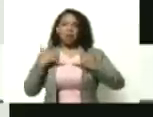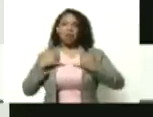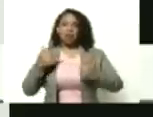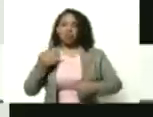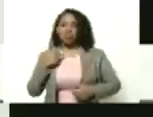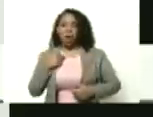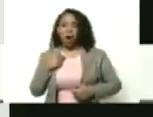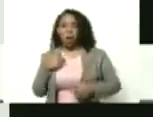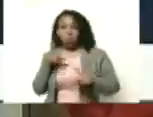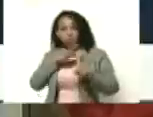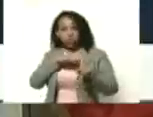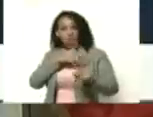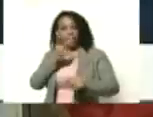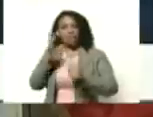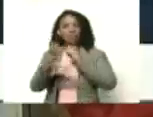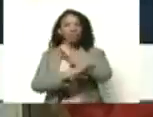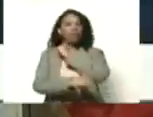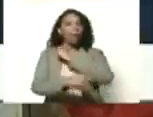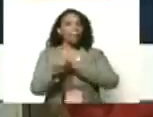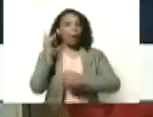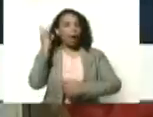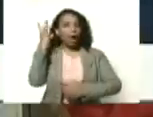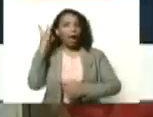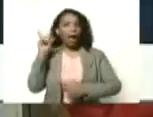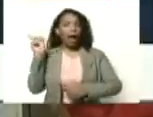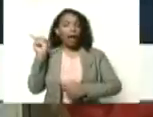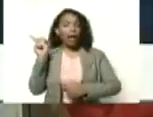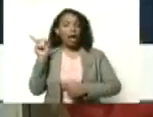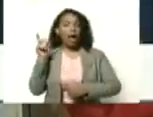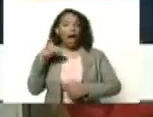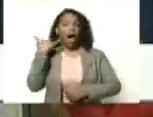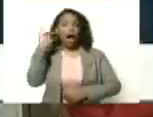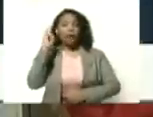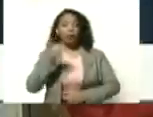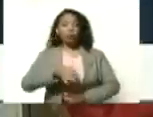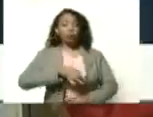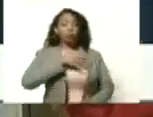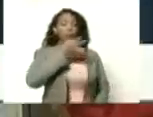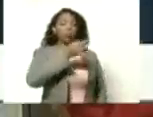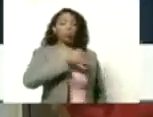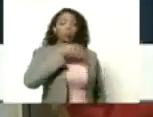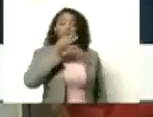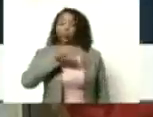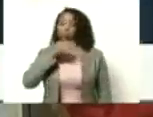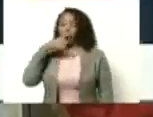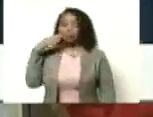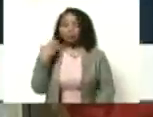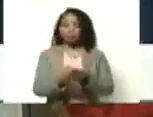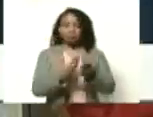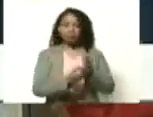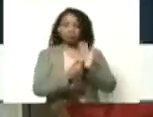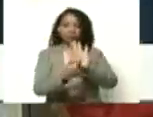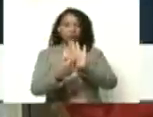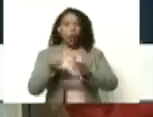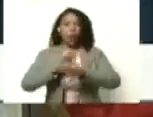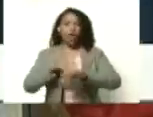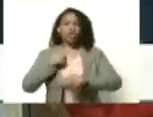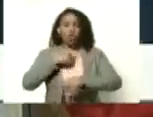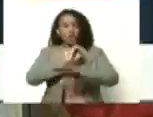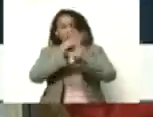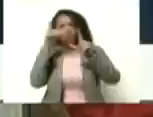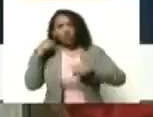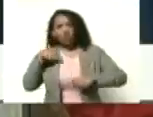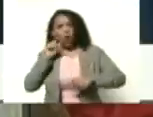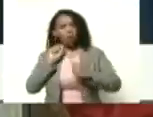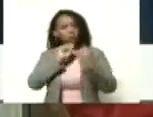por lo tanto manejaba el discurso verdad de presentar este hecho porque yo estoy convencido yo lo